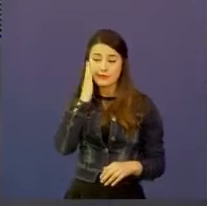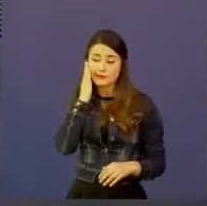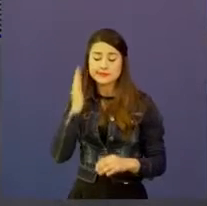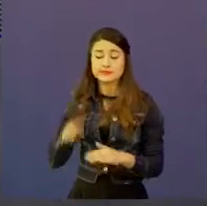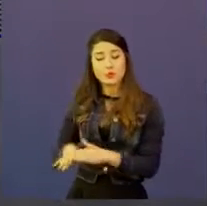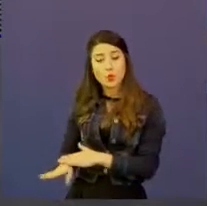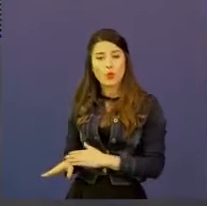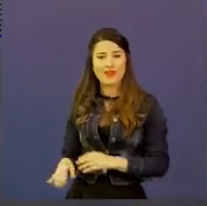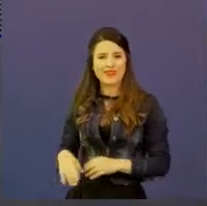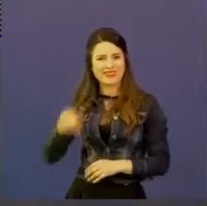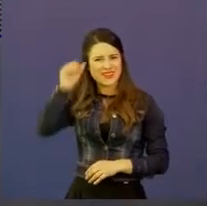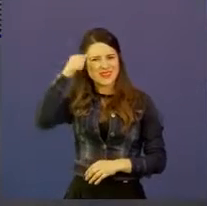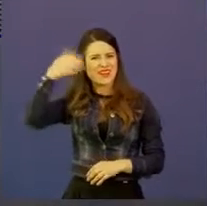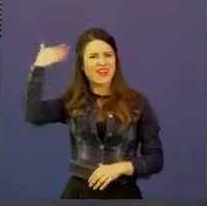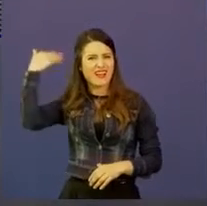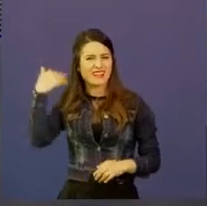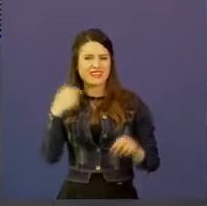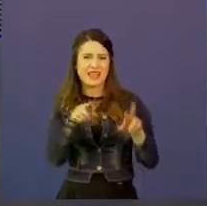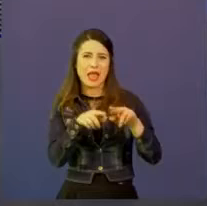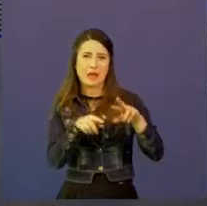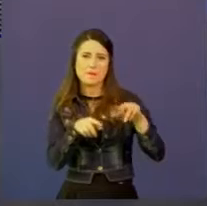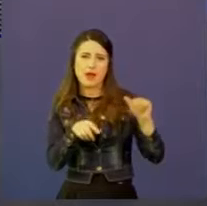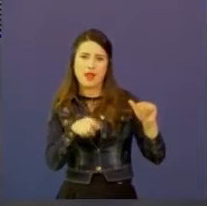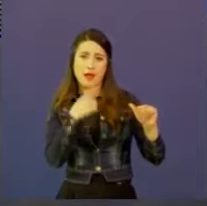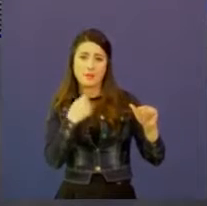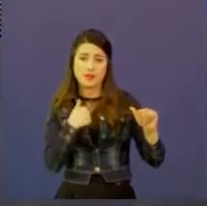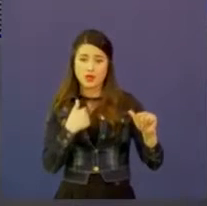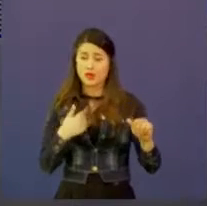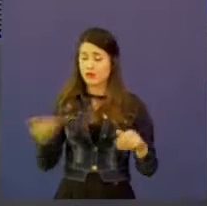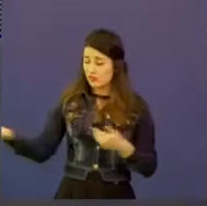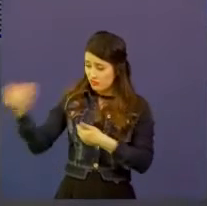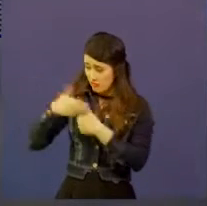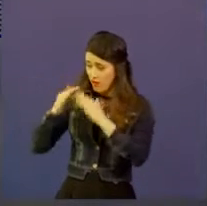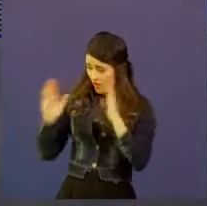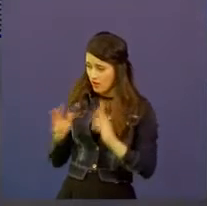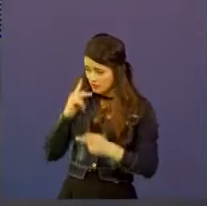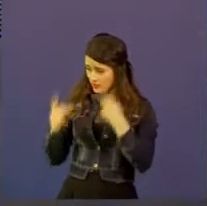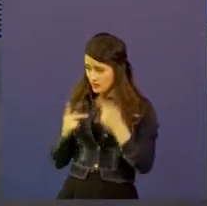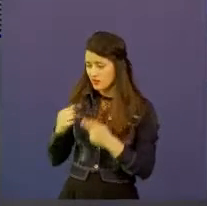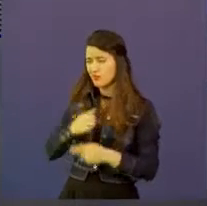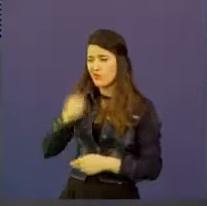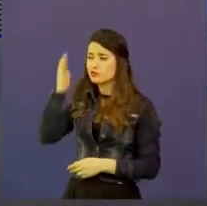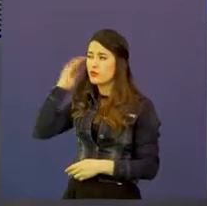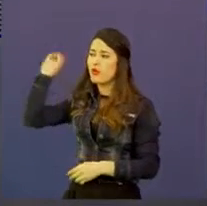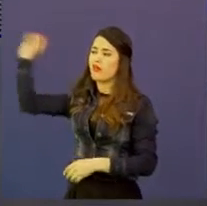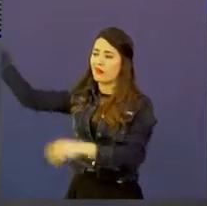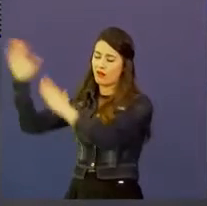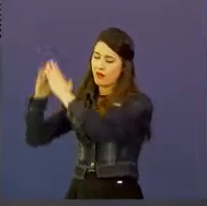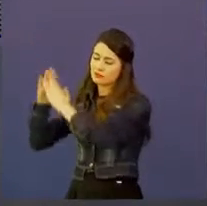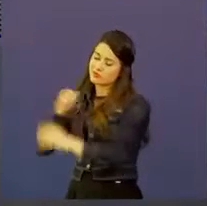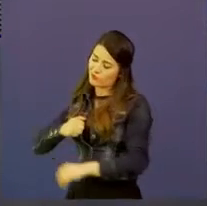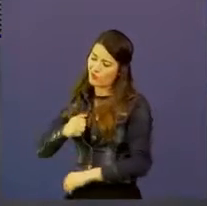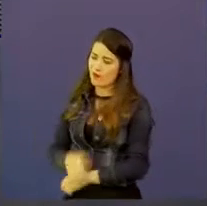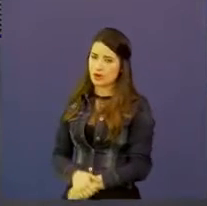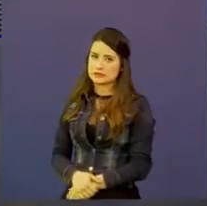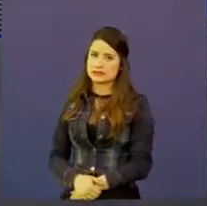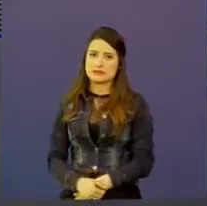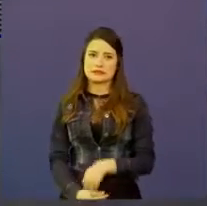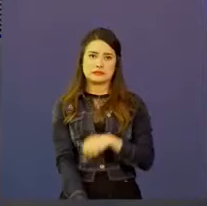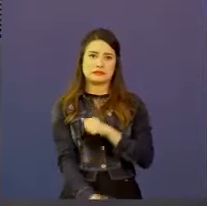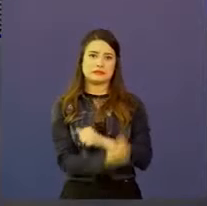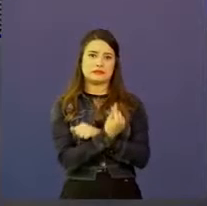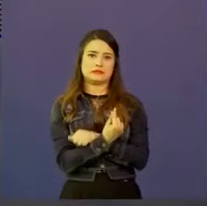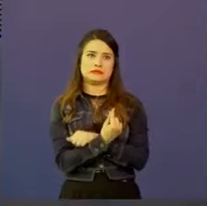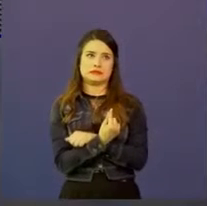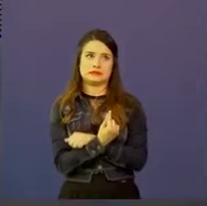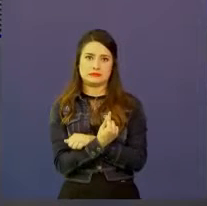la próxima vez que vengas, no vengas con celular. Pues claro, porque todos necesitamos una suficiente atención y si nosotros como padres